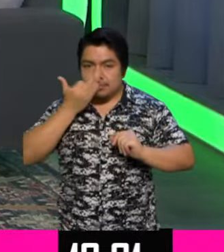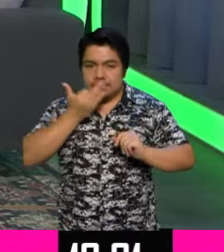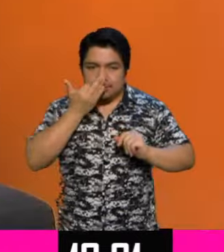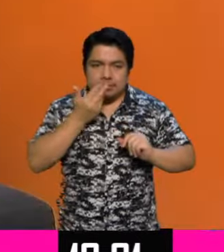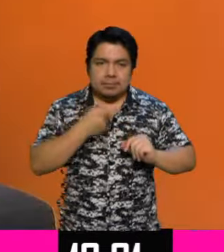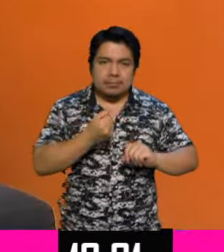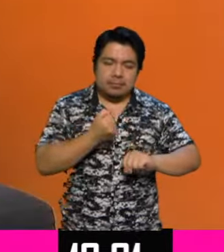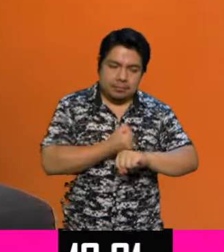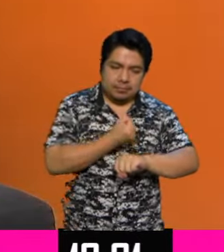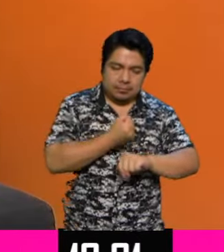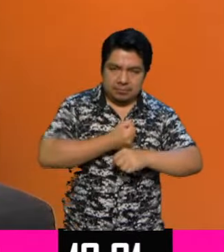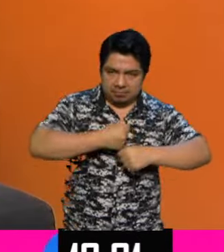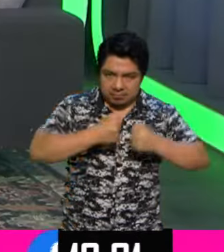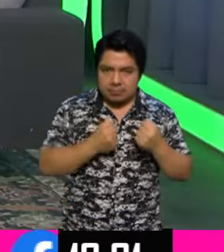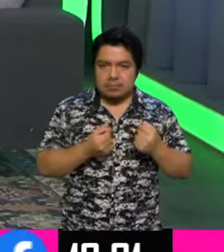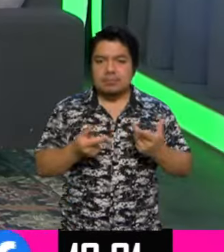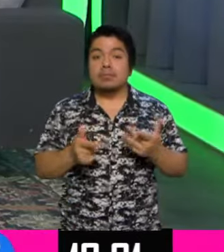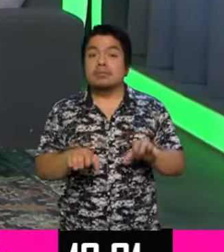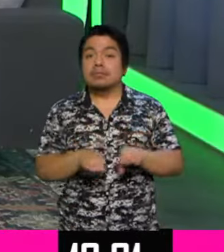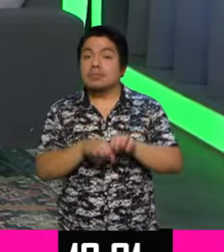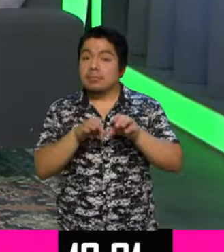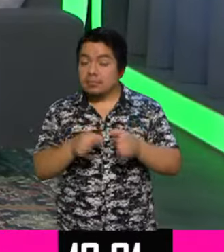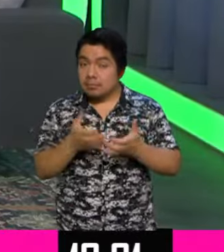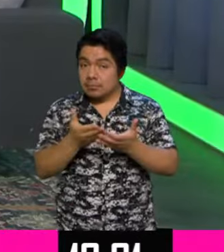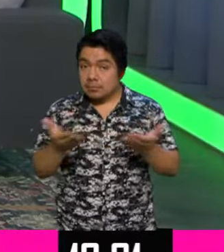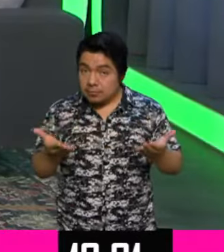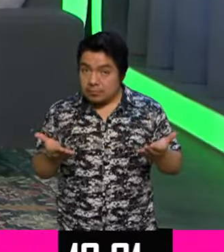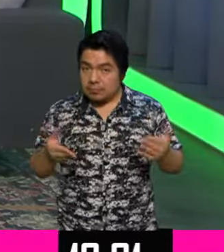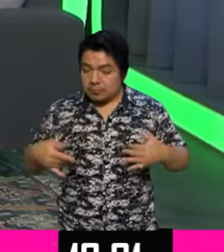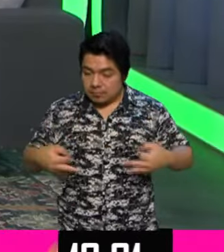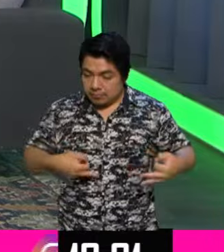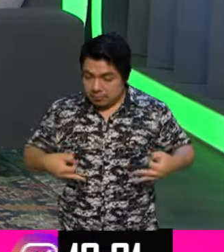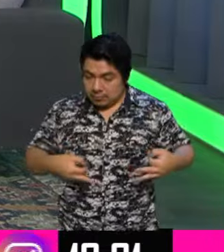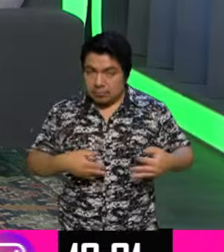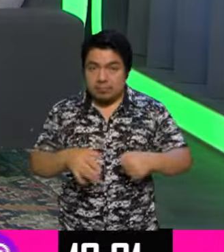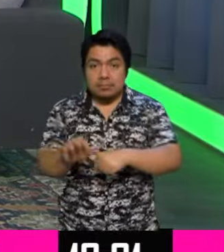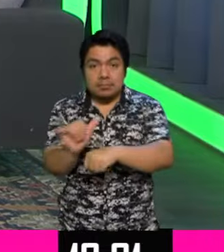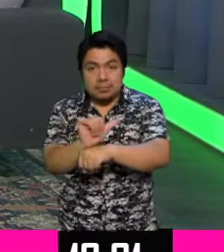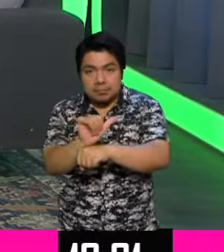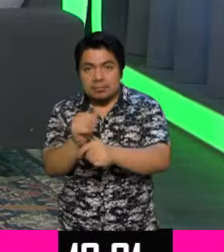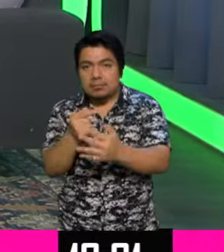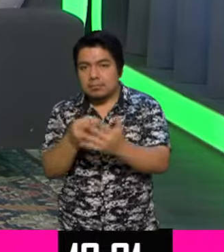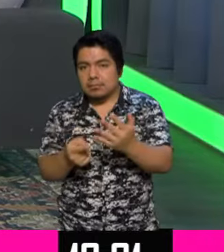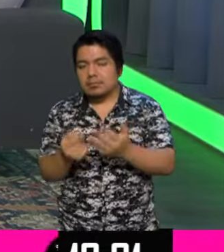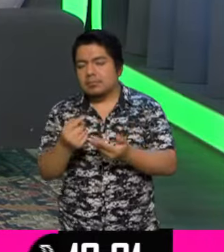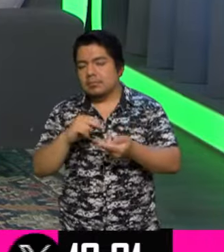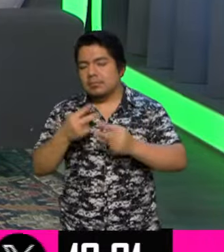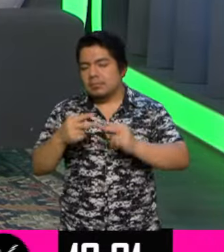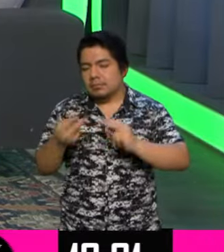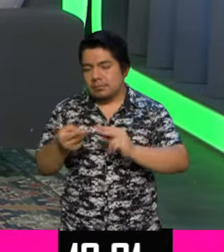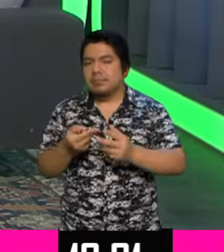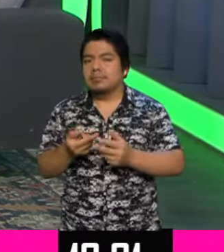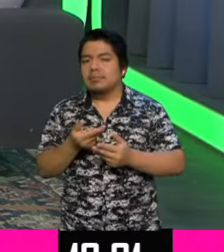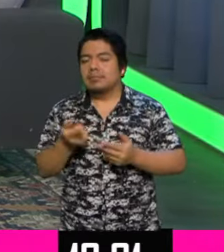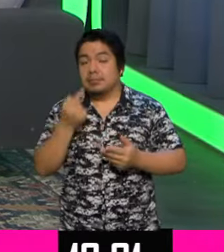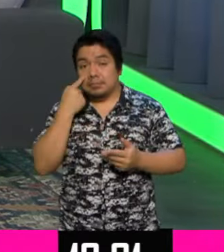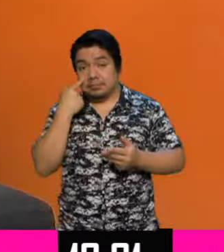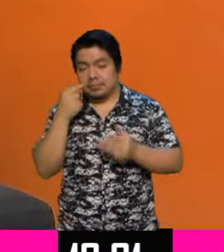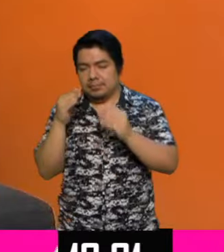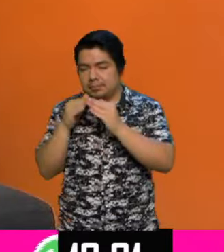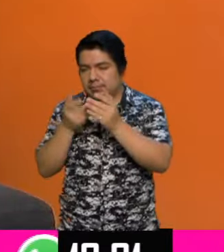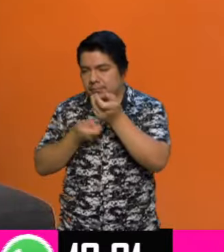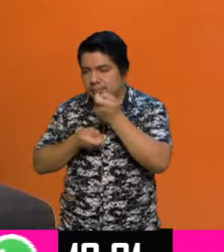ruda. Cuéntanos, Aurora, ¿cómo está la puesta en escena? ¿Qué onda? Pues sí, justo tiene ese doble sentido. Bueno, Los empeños de una casa es una